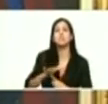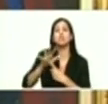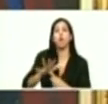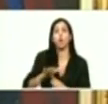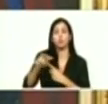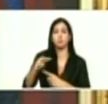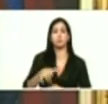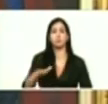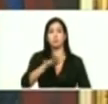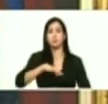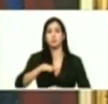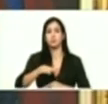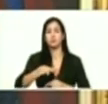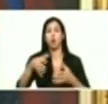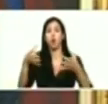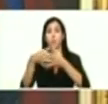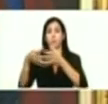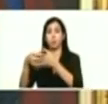criminal criminal criminal